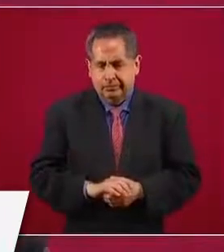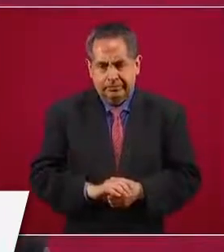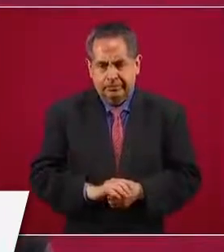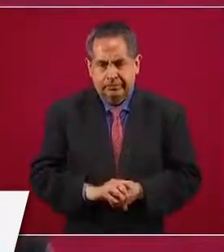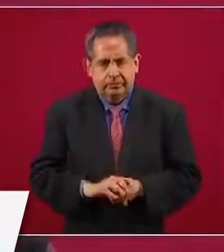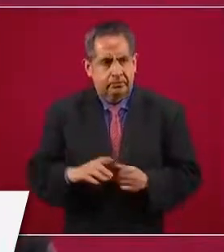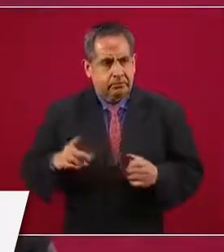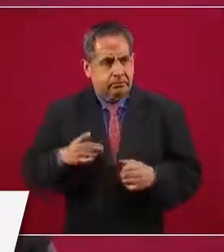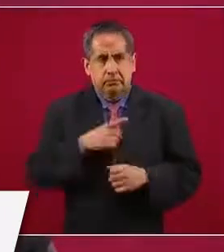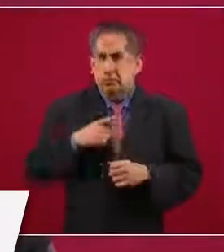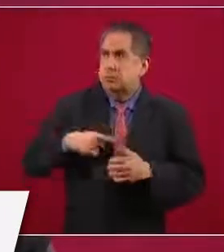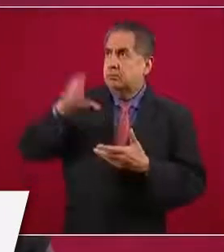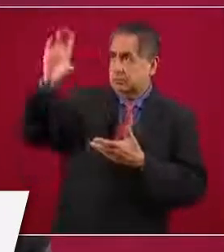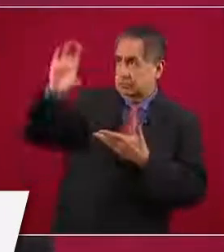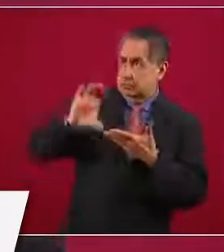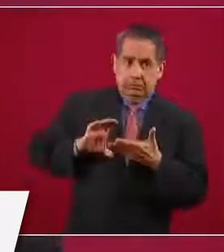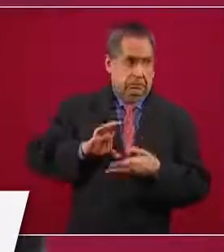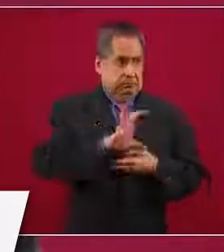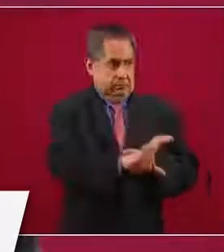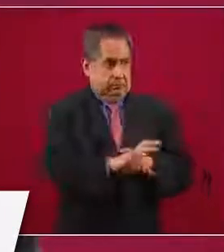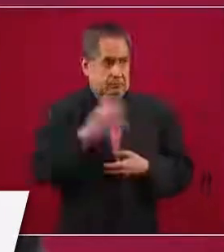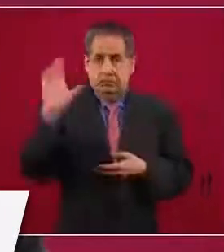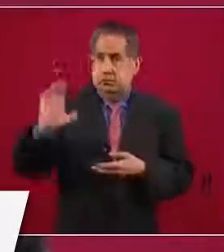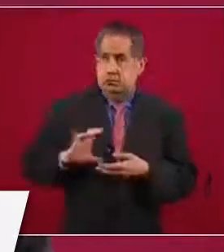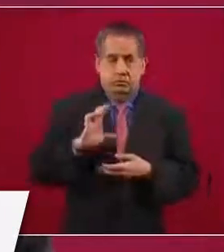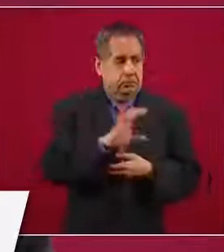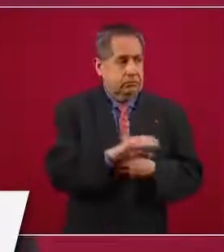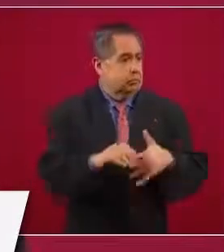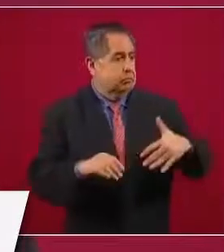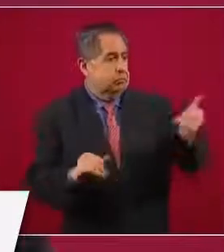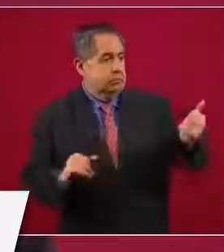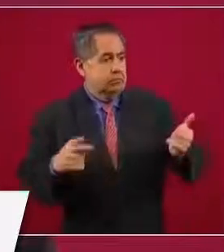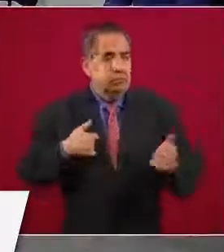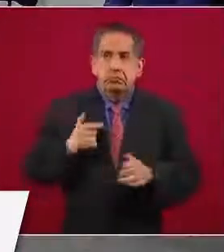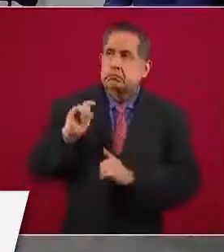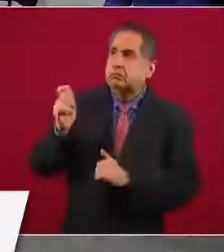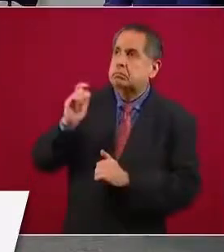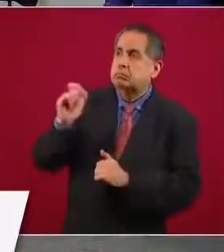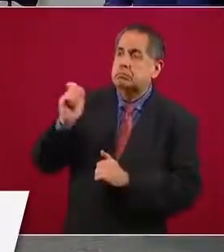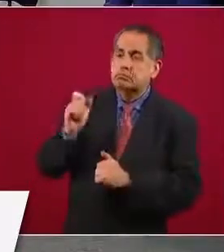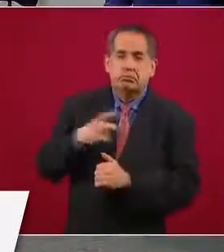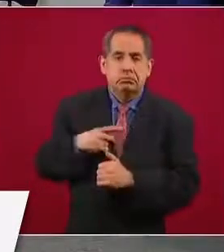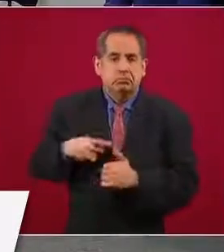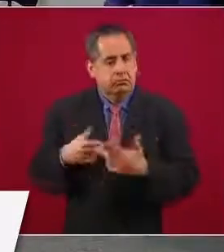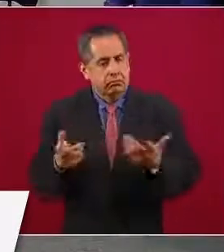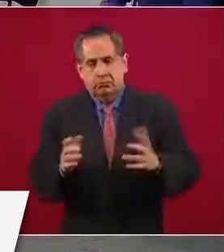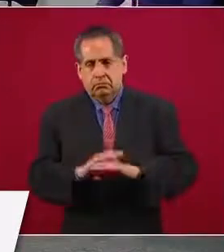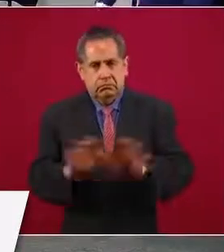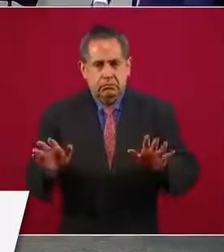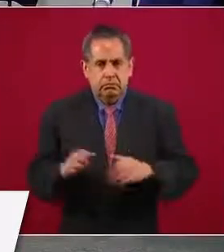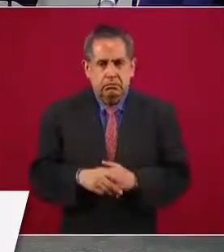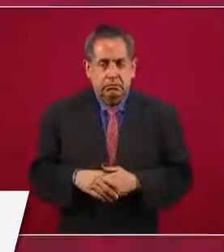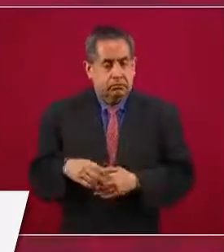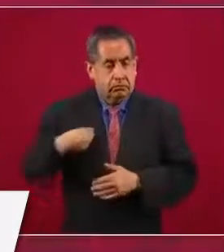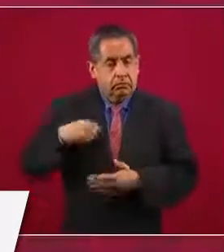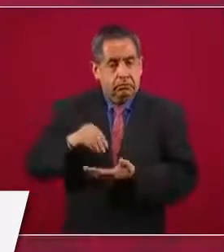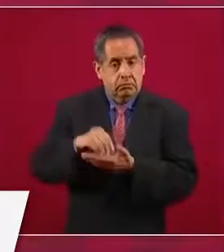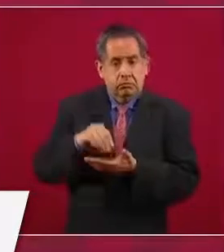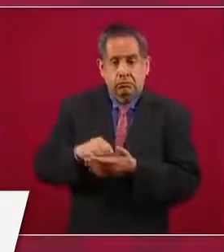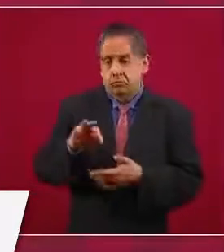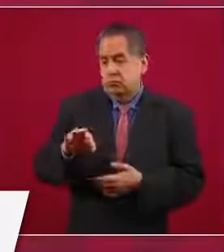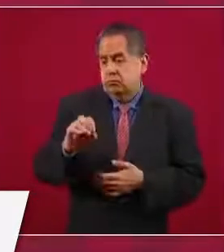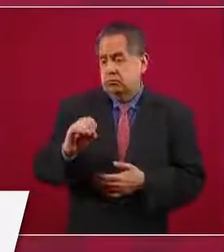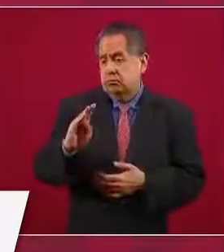endeudó nos puso en una situación muy difícil ya estamos pagando lo de la